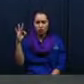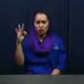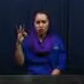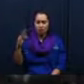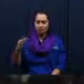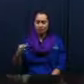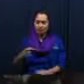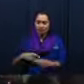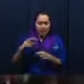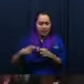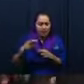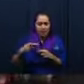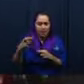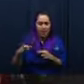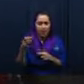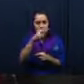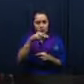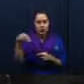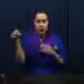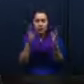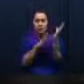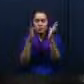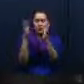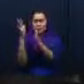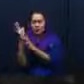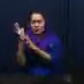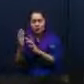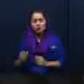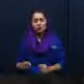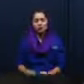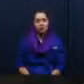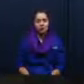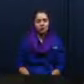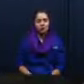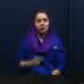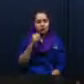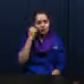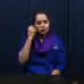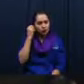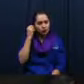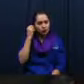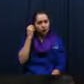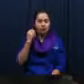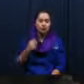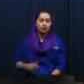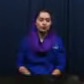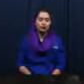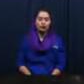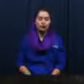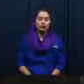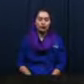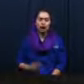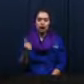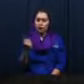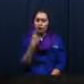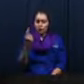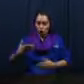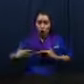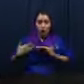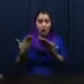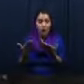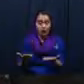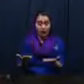prosperando. Dios ha enviado la palabra. La franquicia que te dieron y que te